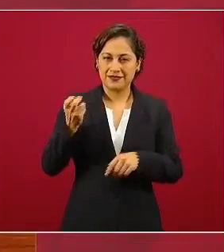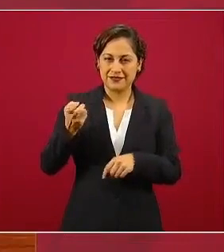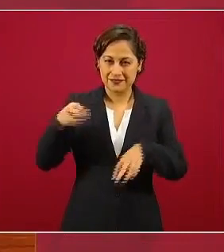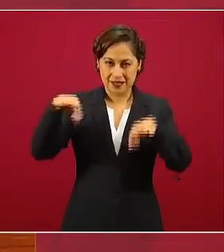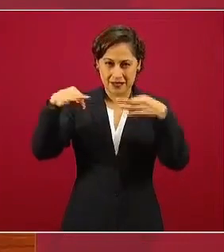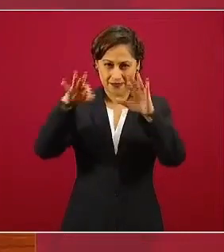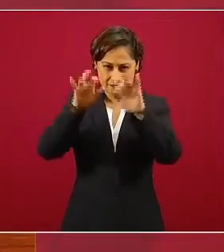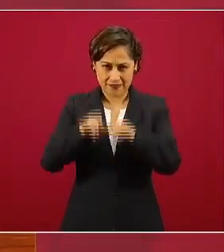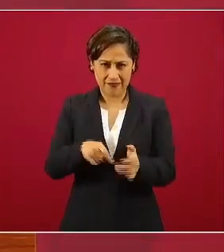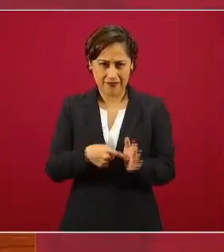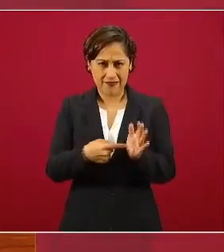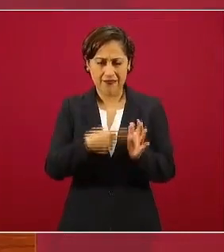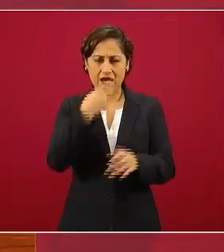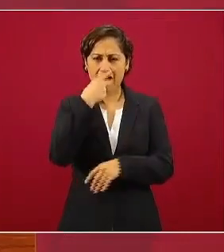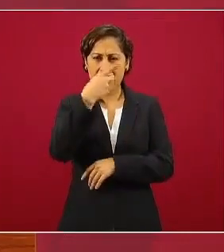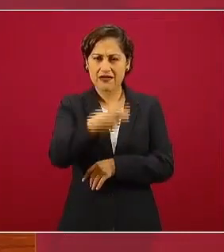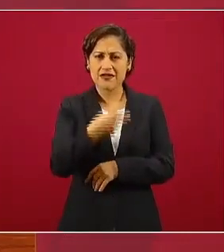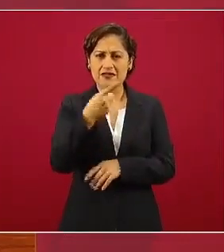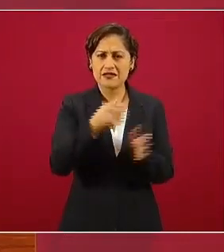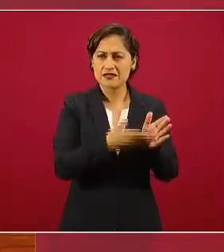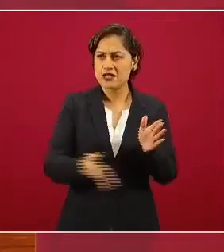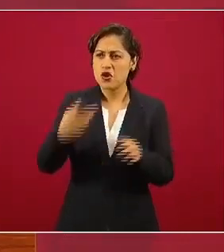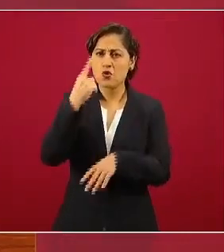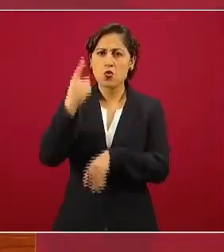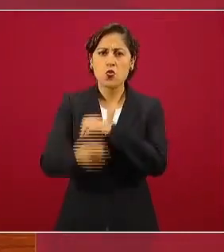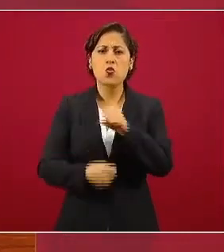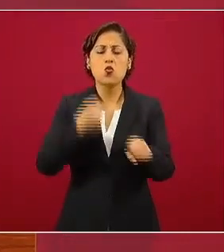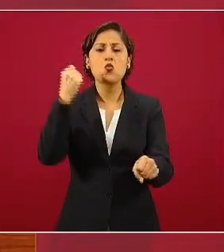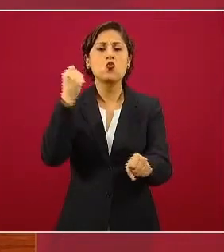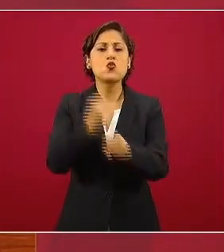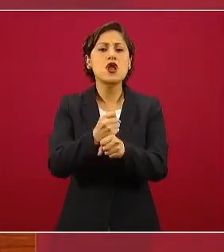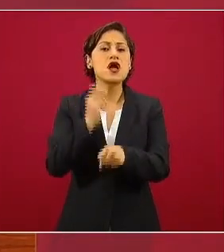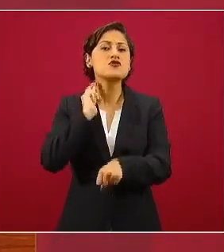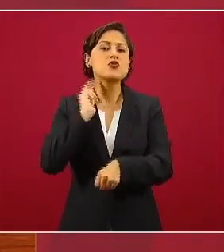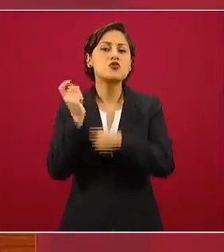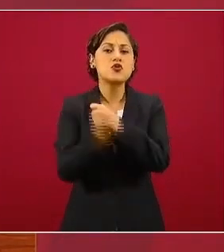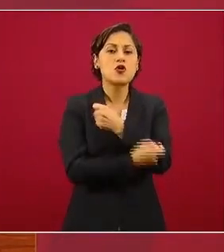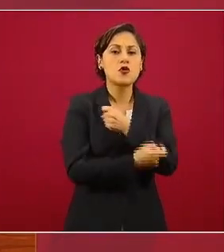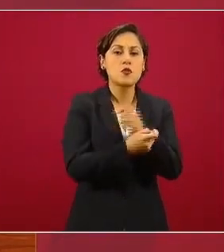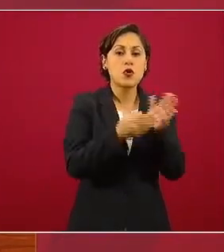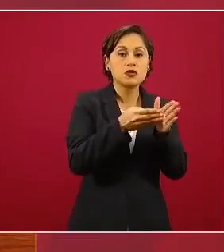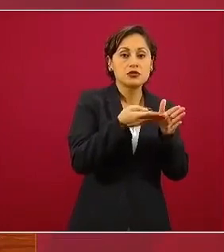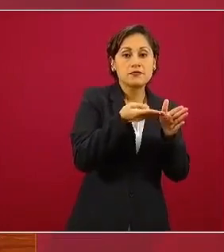de bots de un año, dice el documento, de mayo a mayo.